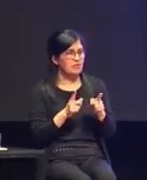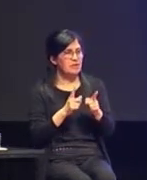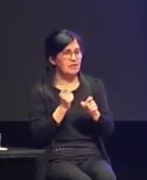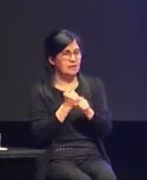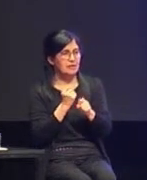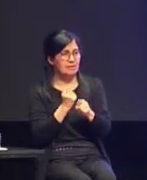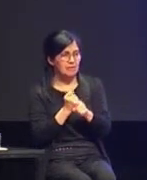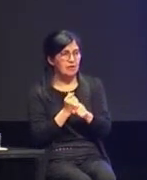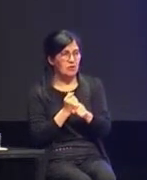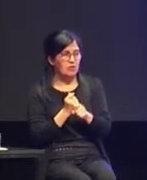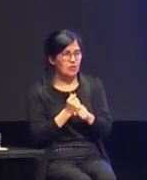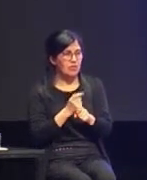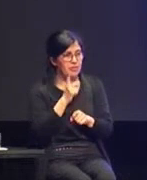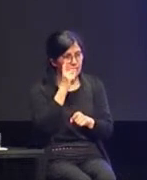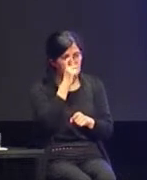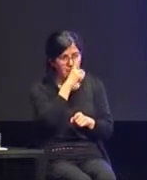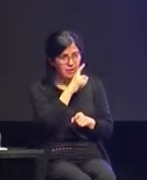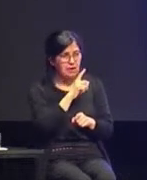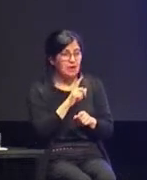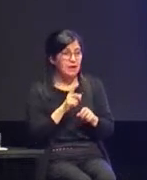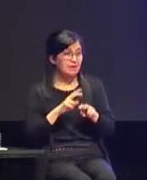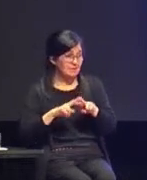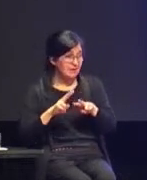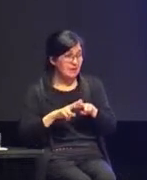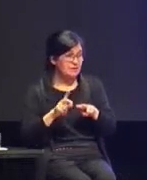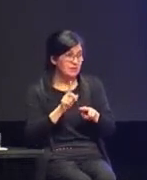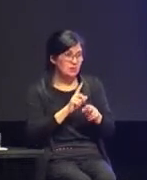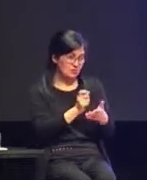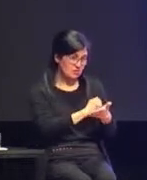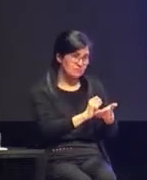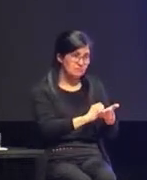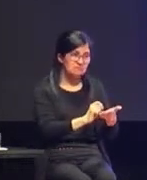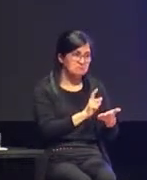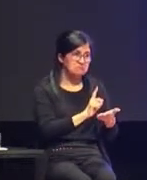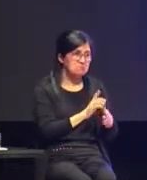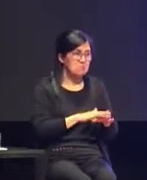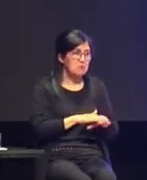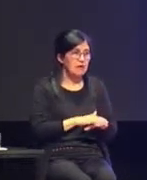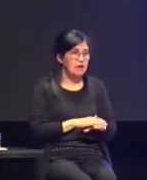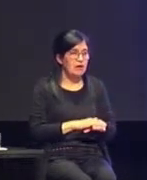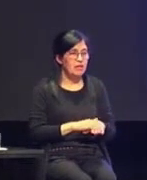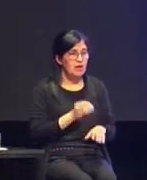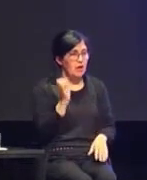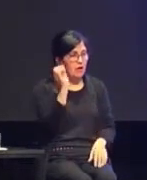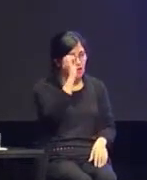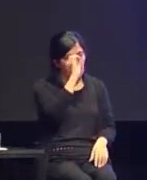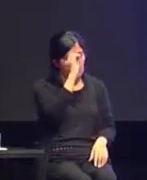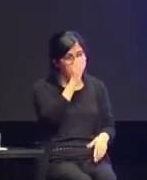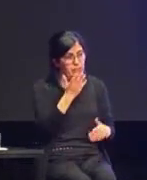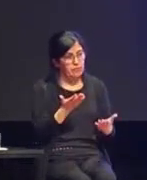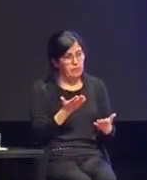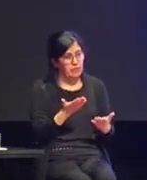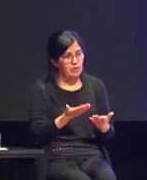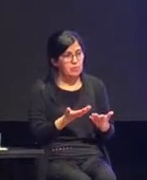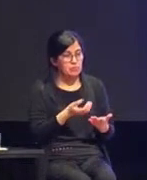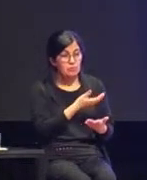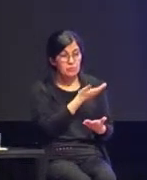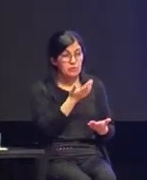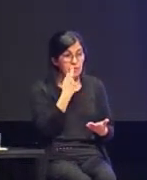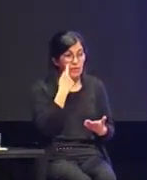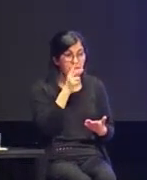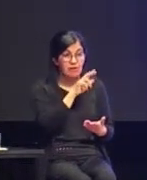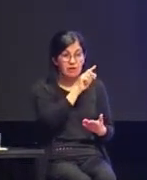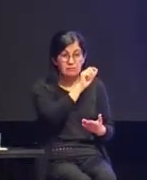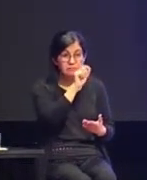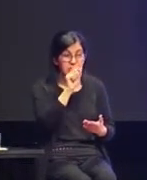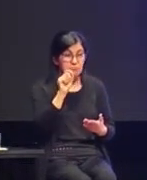del 67% no se registra. ¿Ya? Omisión de medicación, ustedes ven